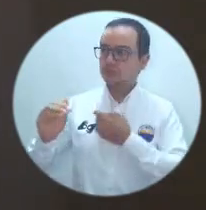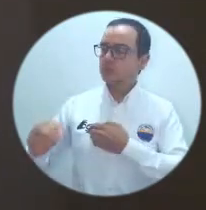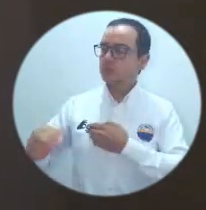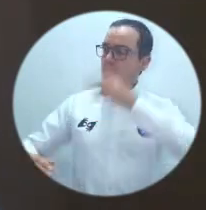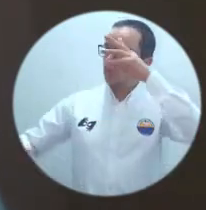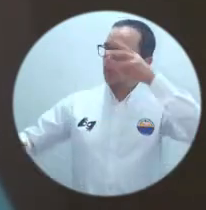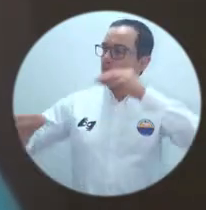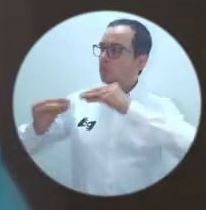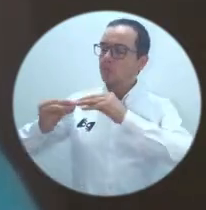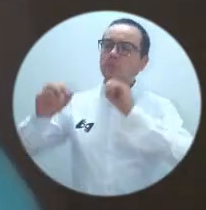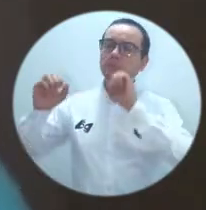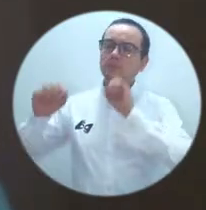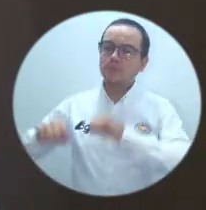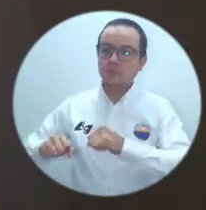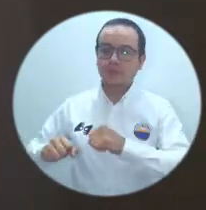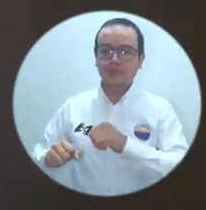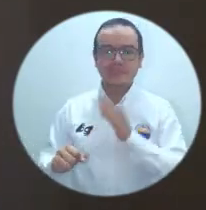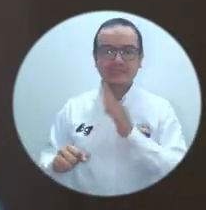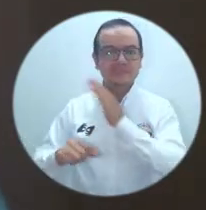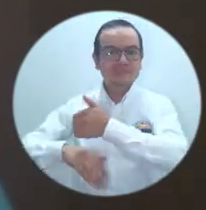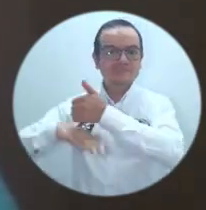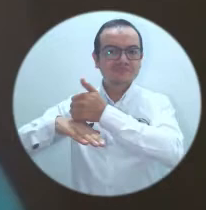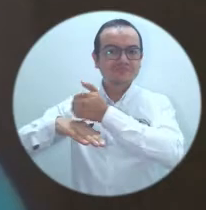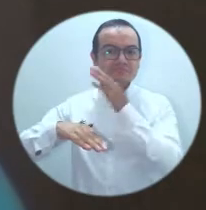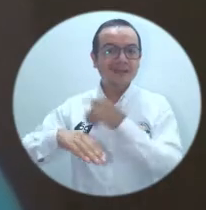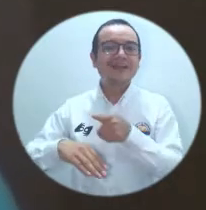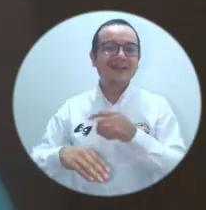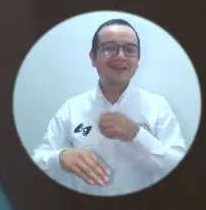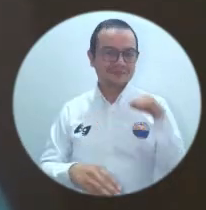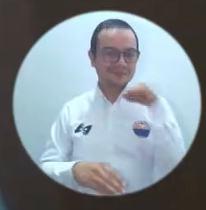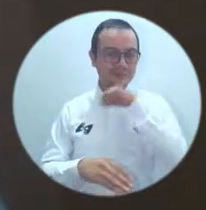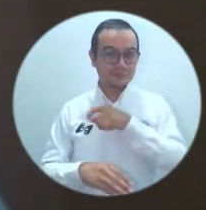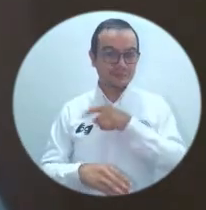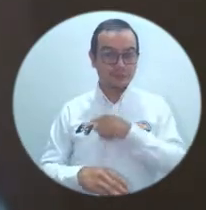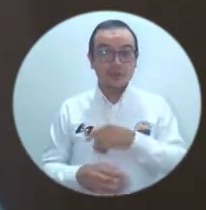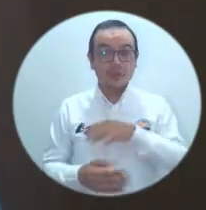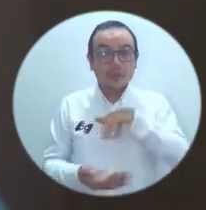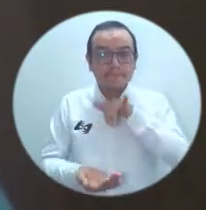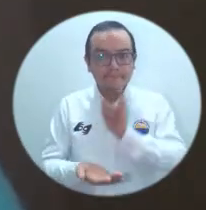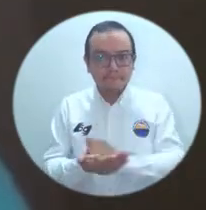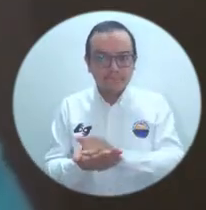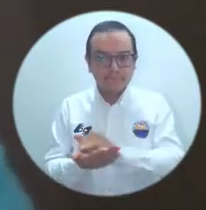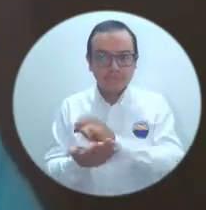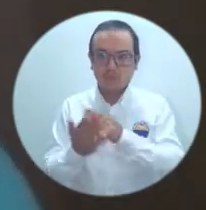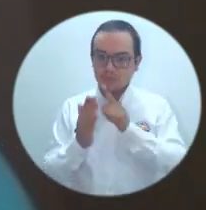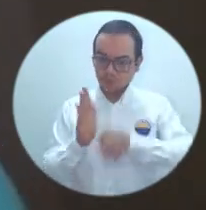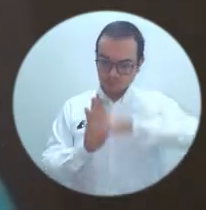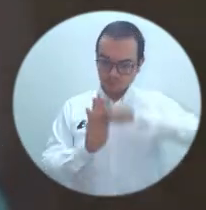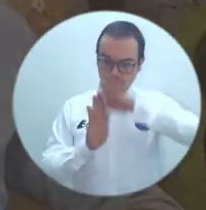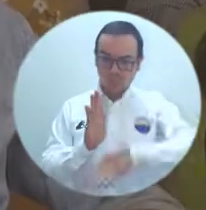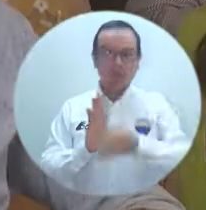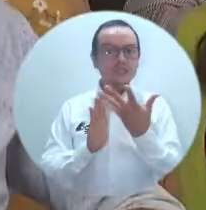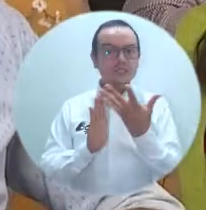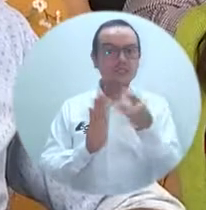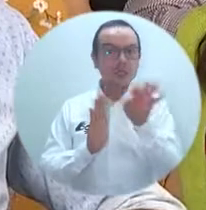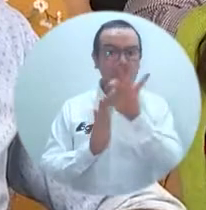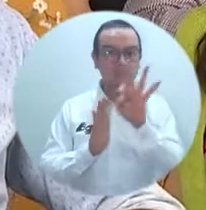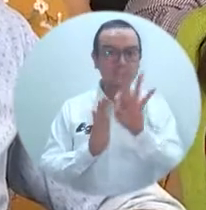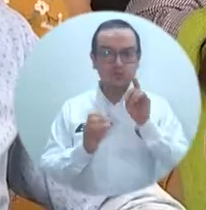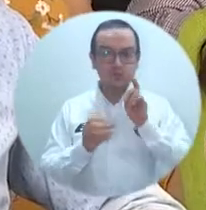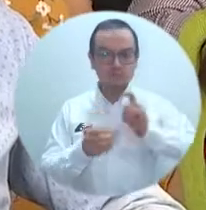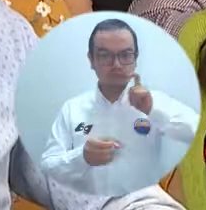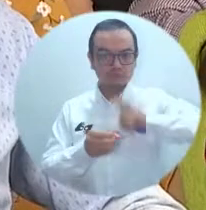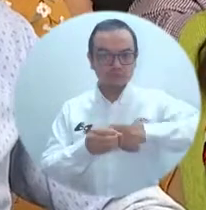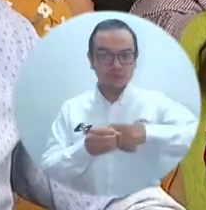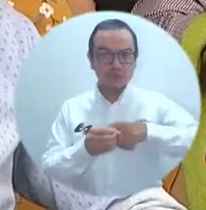alma mater, encabezada por nuestro rector Pablo Vera Salazar. Esta decisión otorga un 50% de